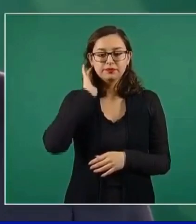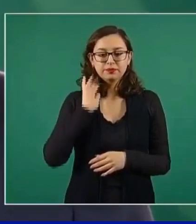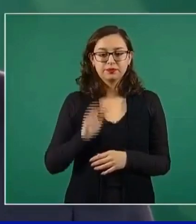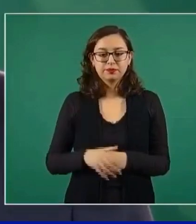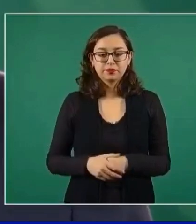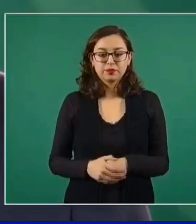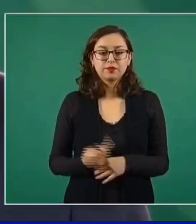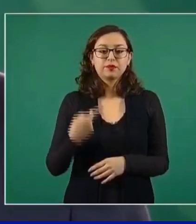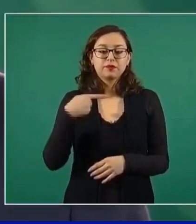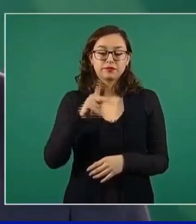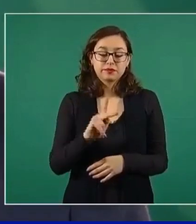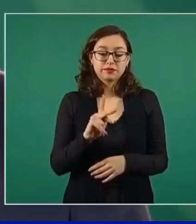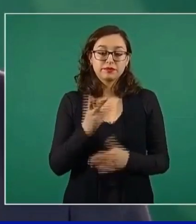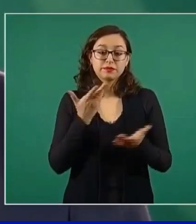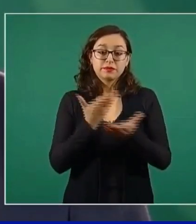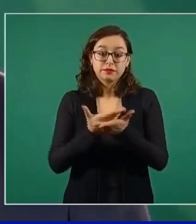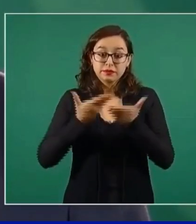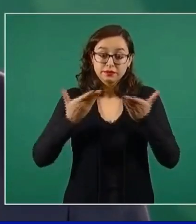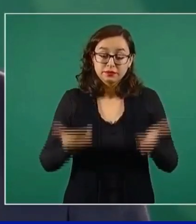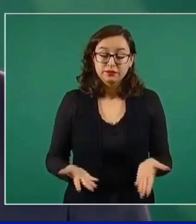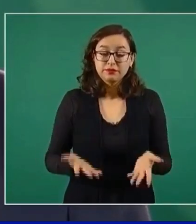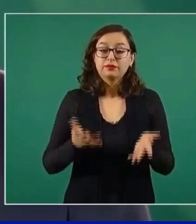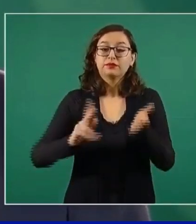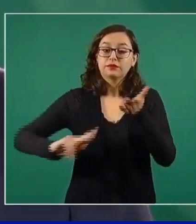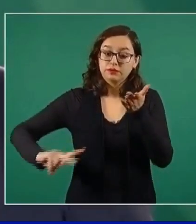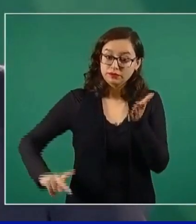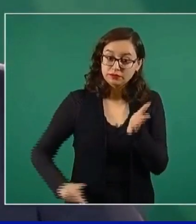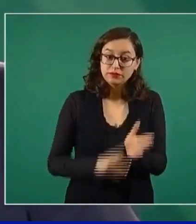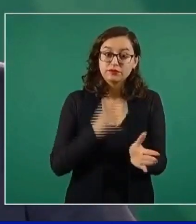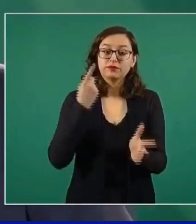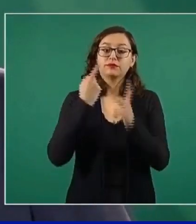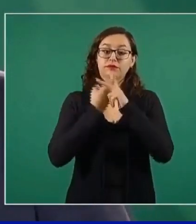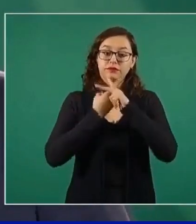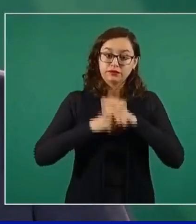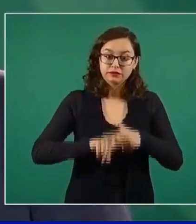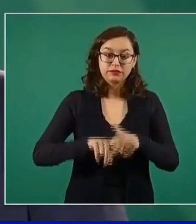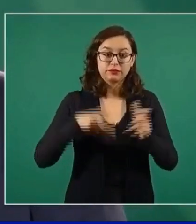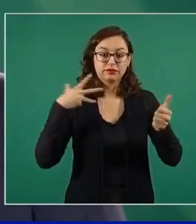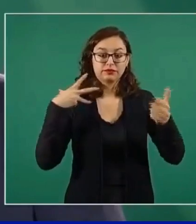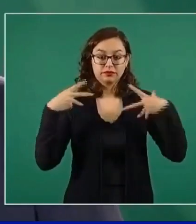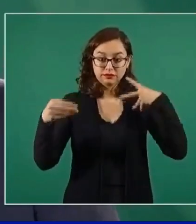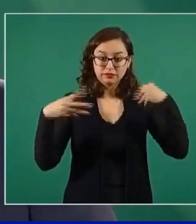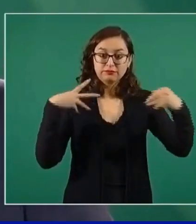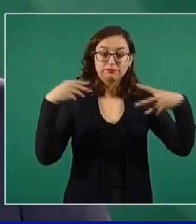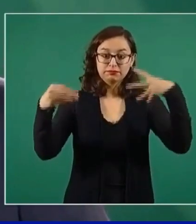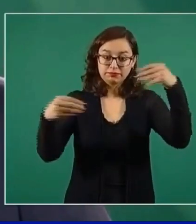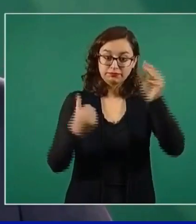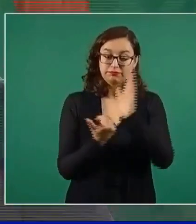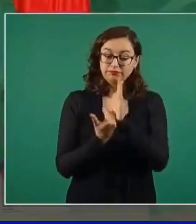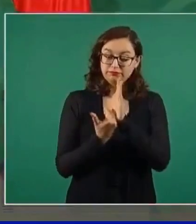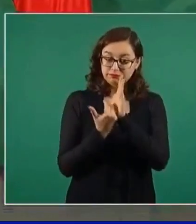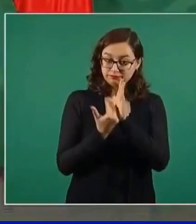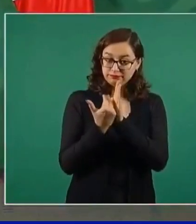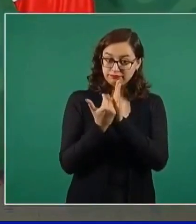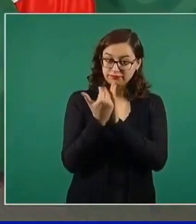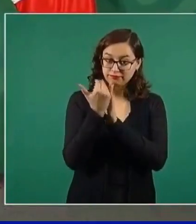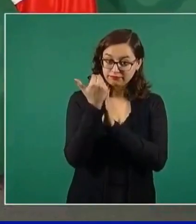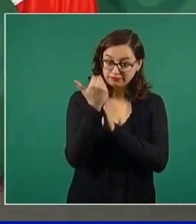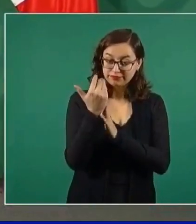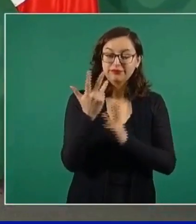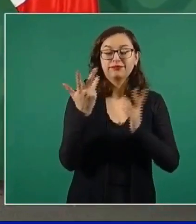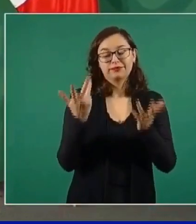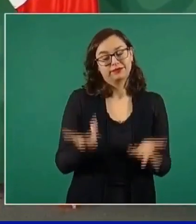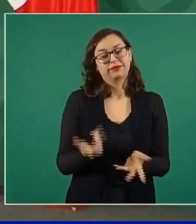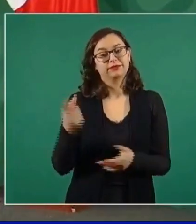se han incrementado los contagios, vamos de nuevo, en el caso de Guerrero, en el caso de ese hospital